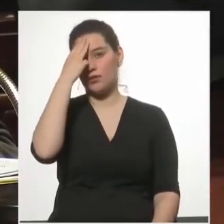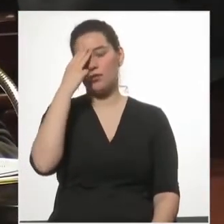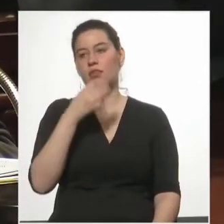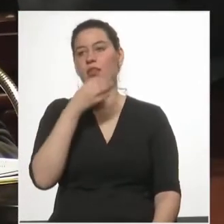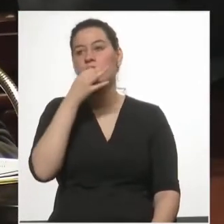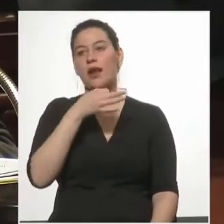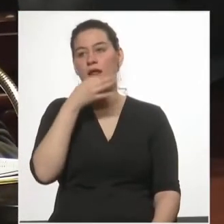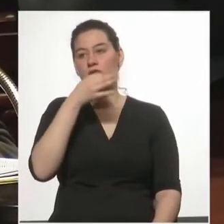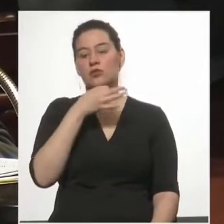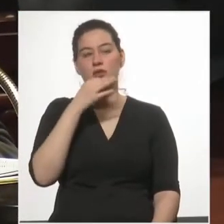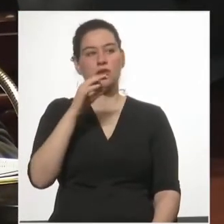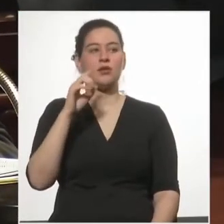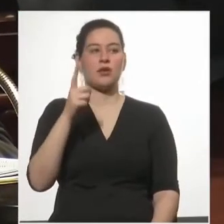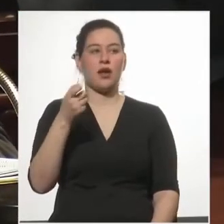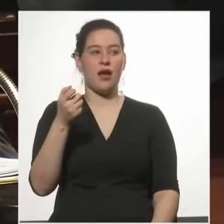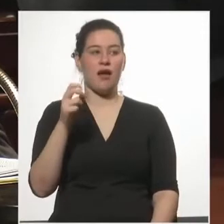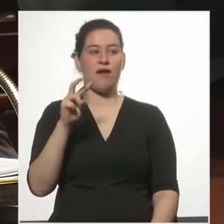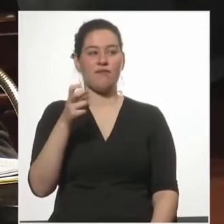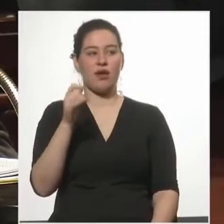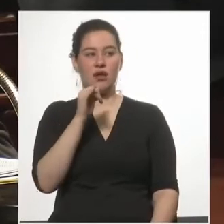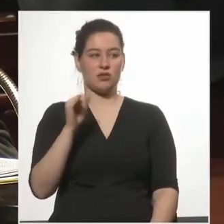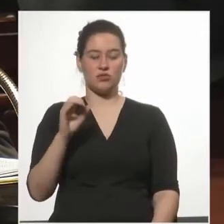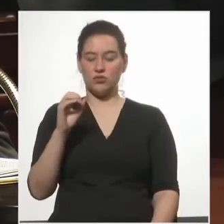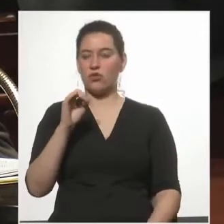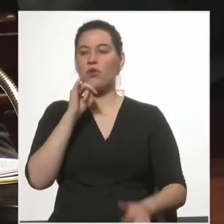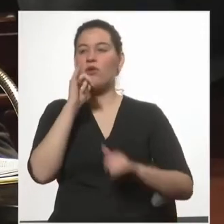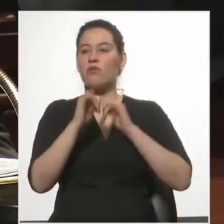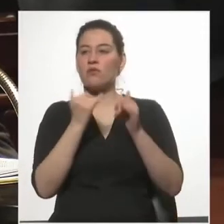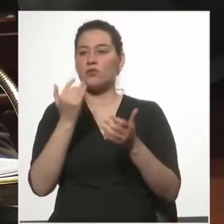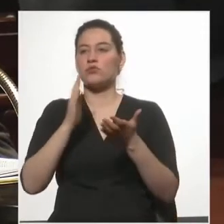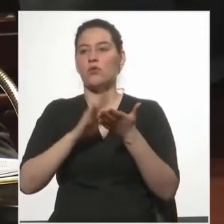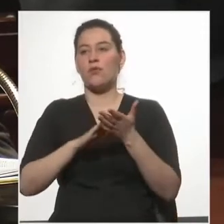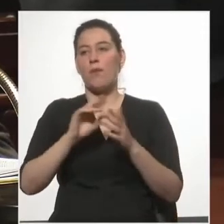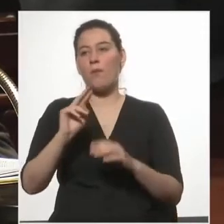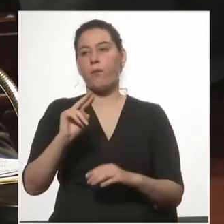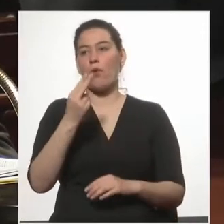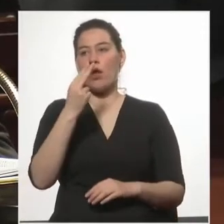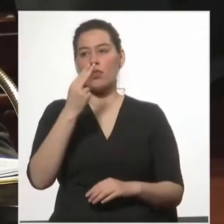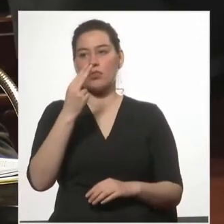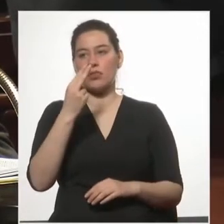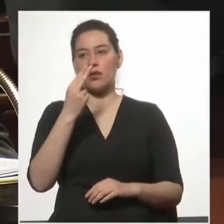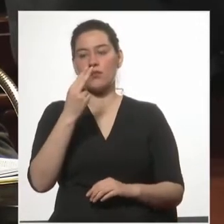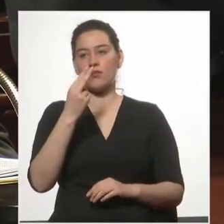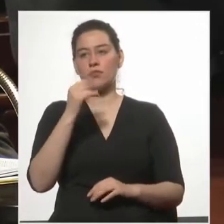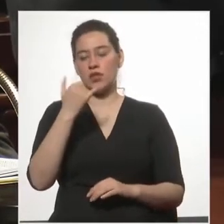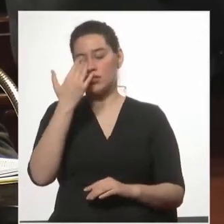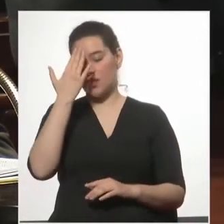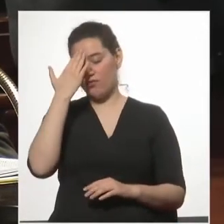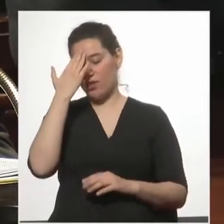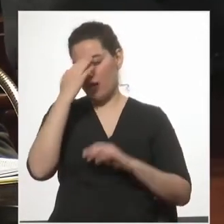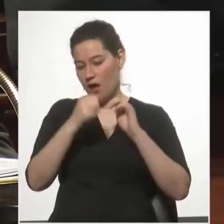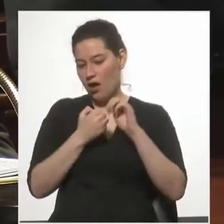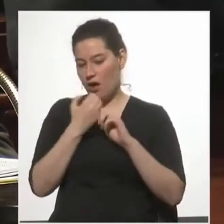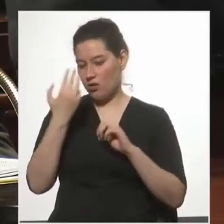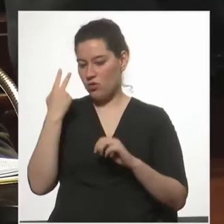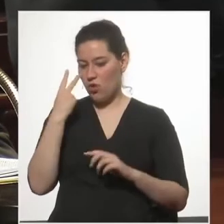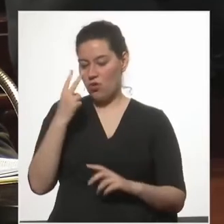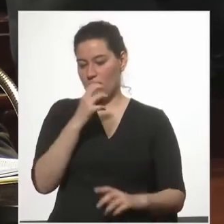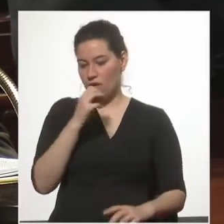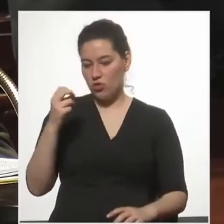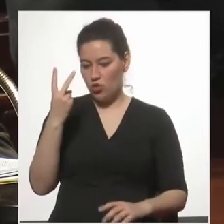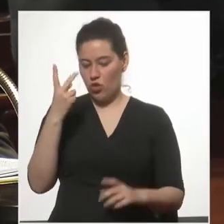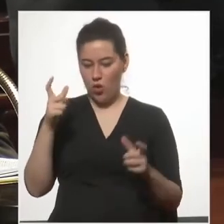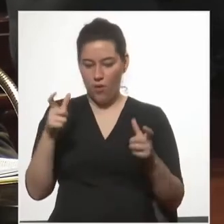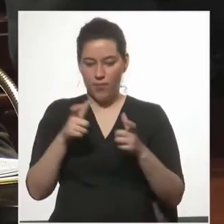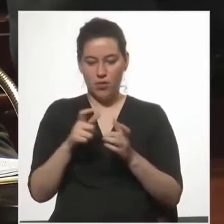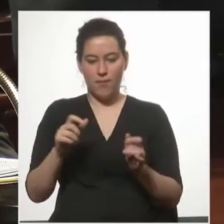declaraciones de Gavazo. La información sobre la muerte de Roberto Gómez Oro se sabía desde el 2002 en la Comisión para la Paz.